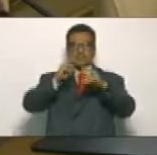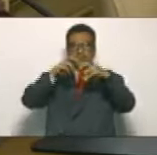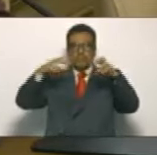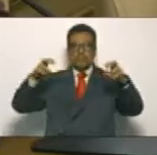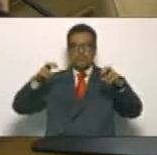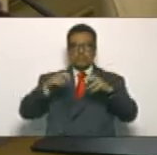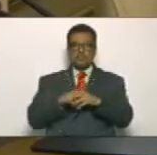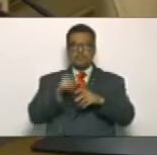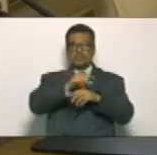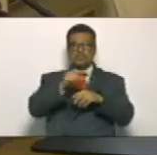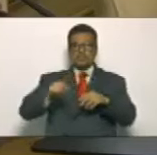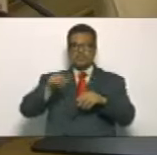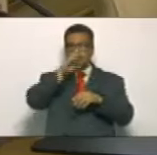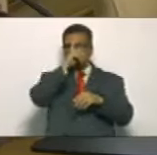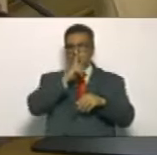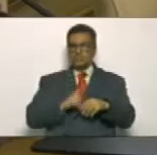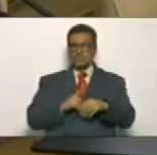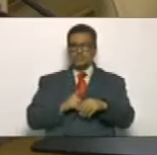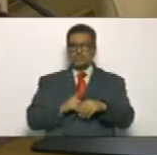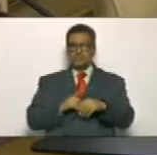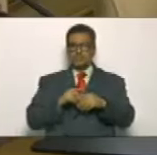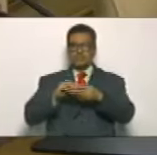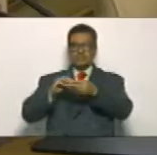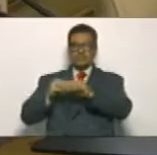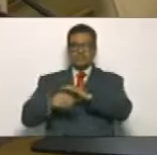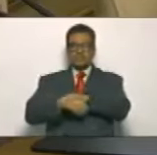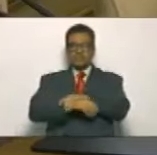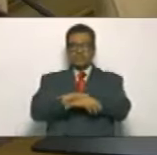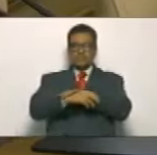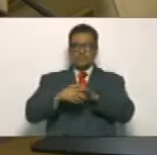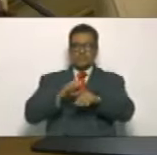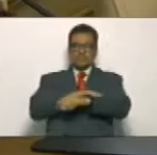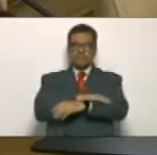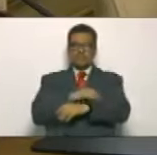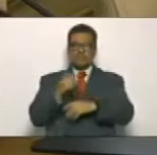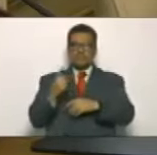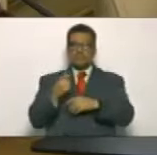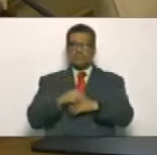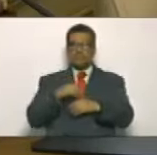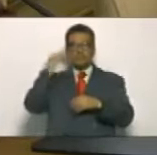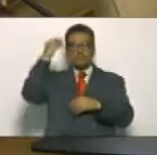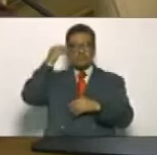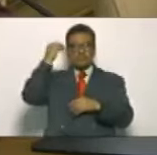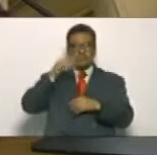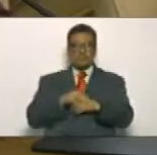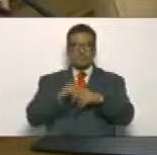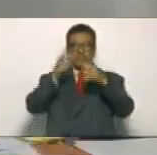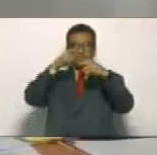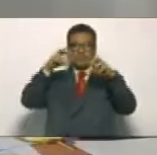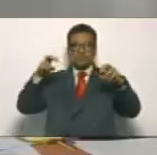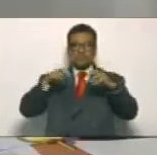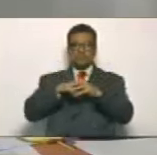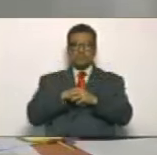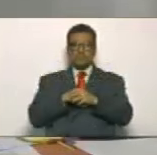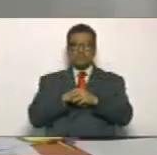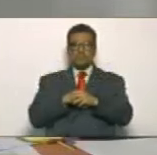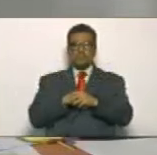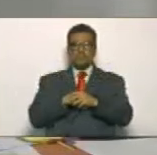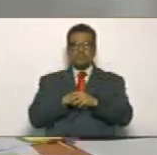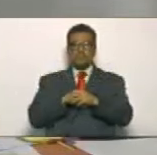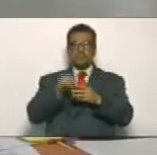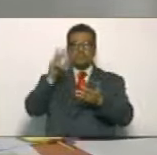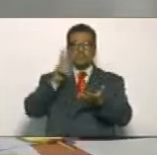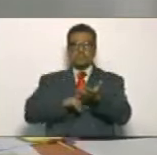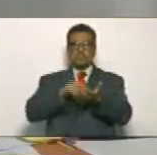Epígrafe, personas con discapacidad motora. Es todo, ciudadana vicepresidenta. En consideración al epígrafe,